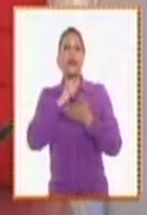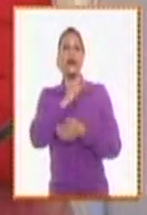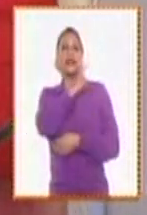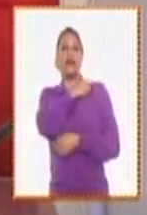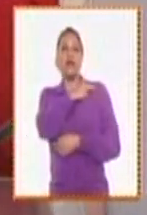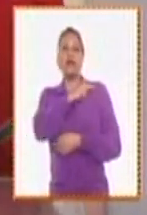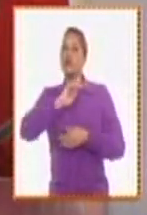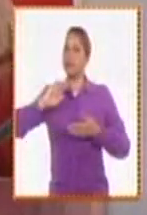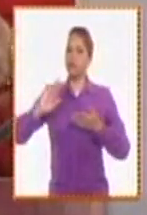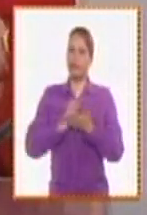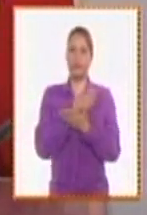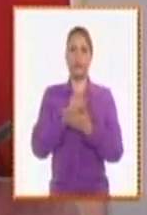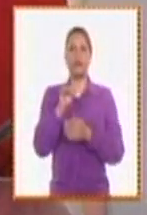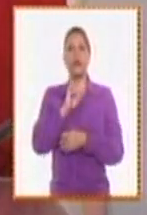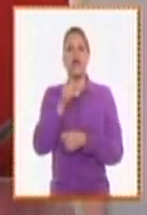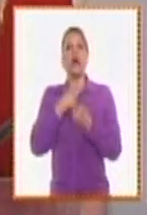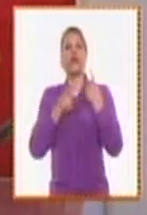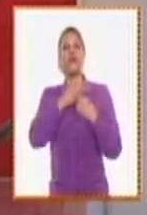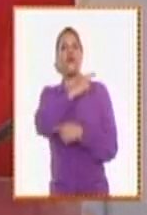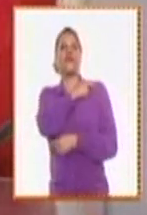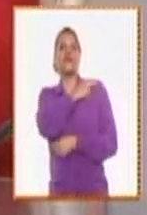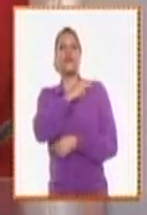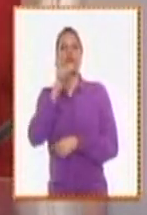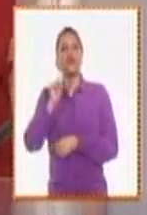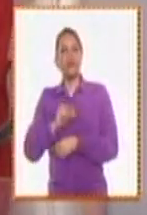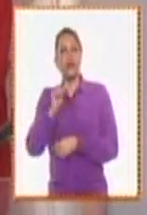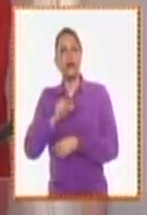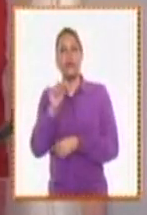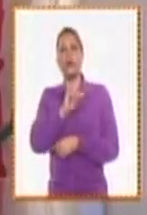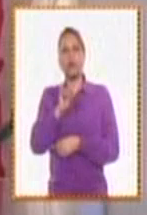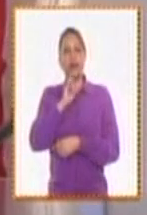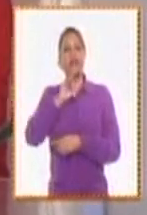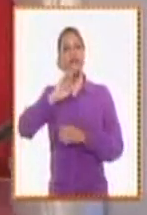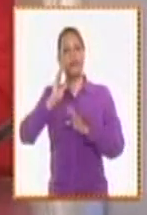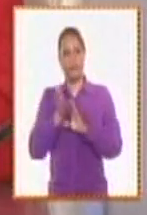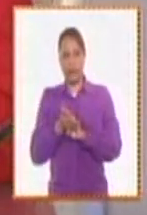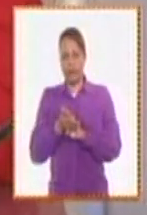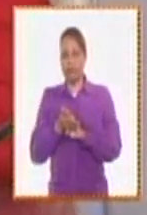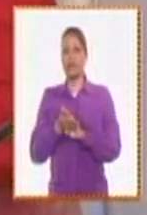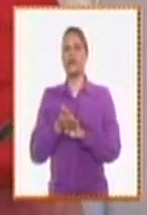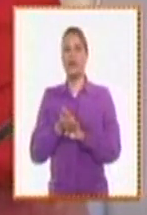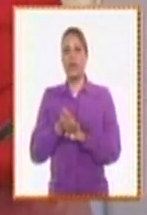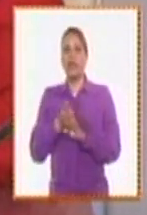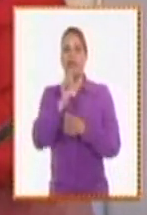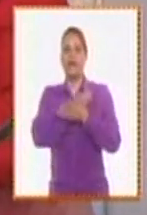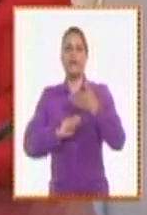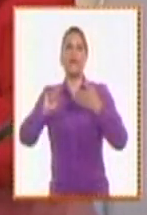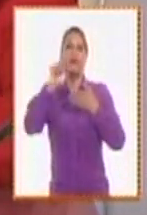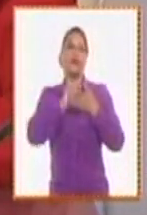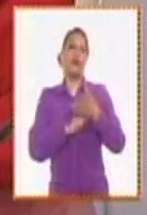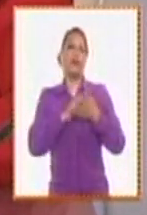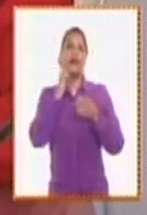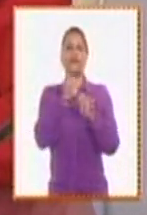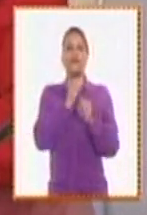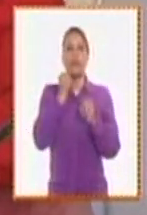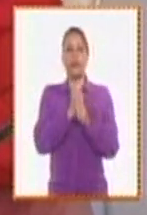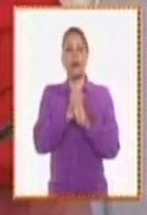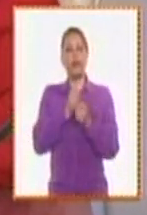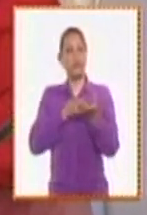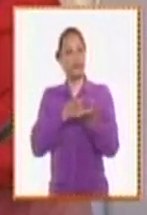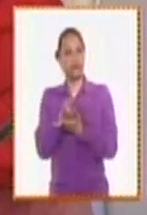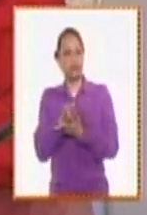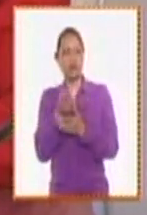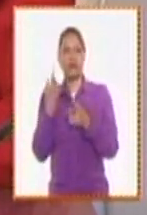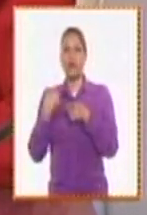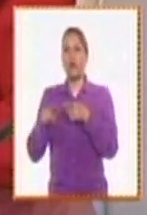o oficio, porque estos funcionarios, estos empleados públicos que al final cometen estos delitos, también se les prohíbe por un tiempo determinado ejercer todas esas funciones